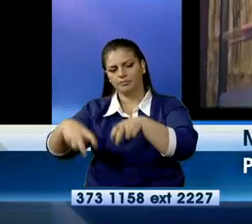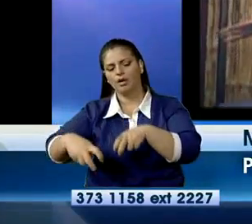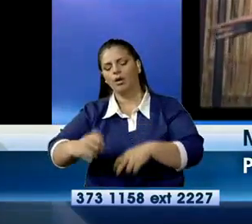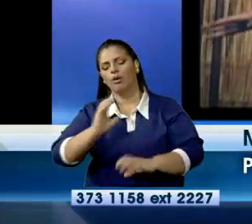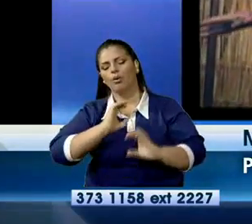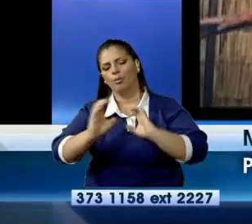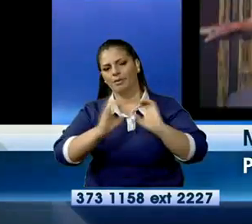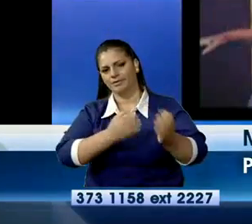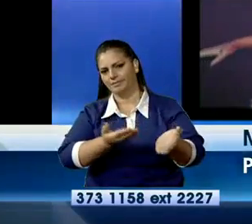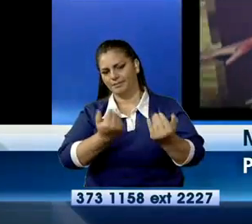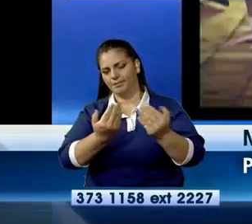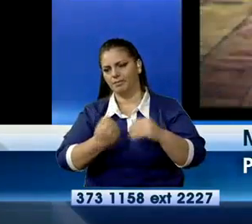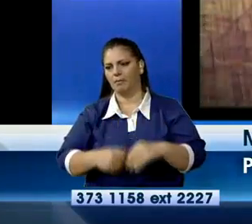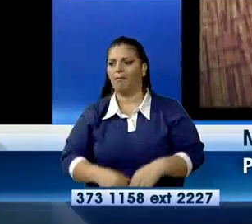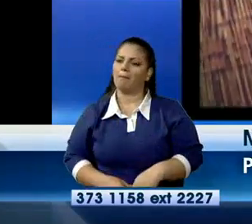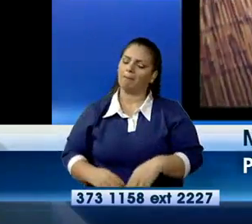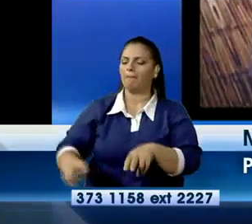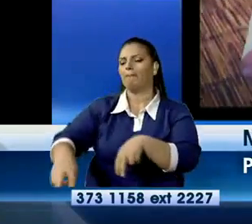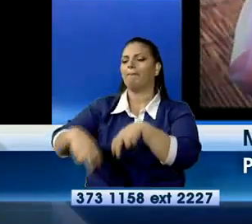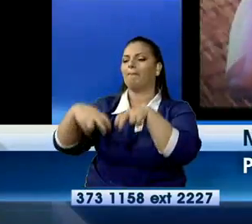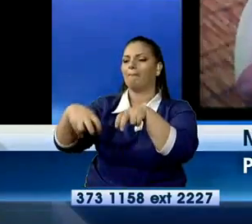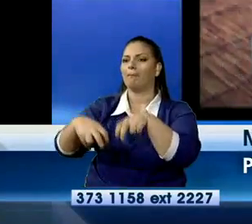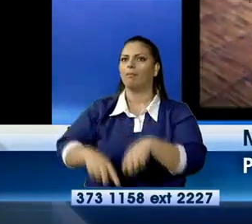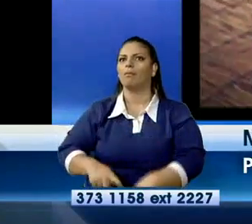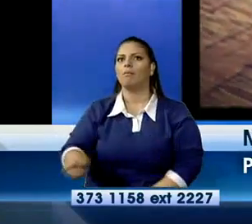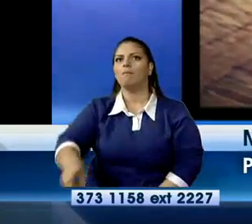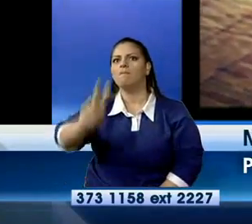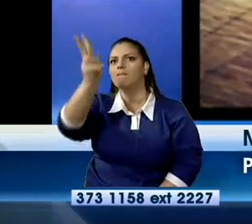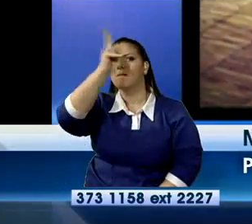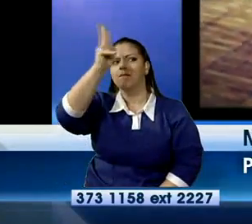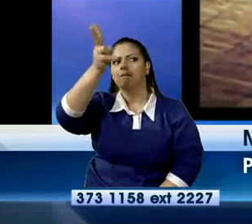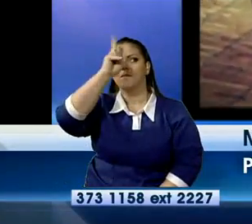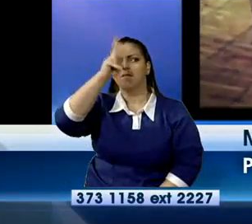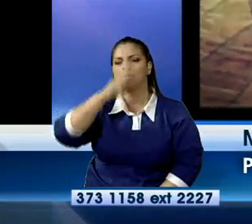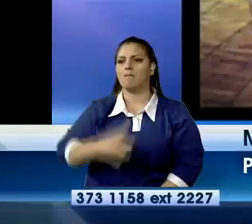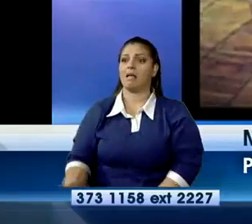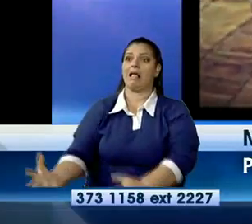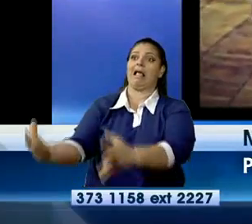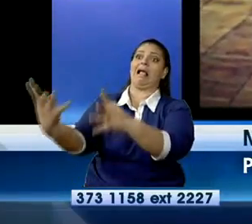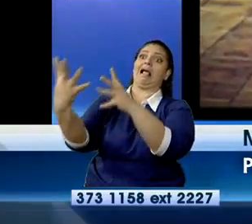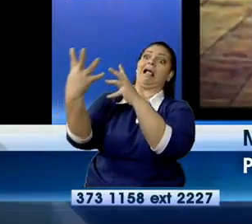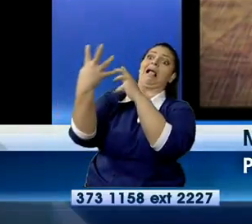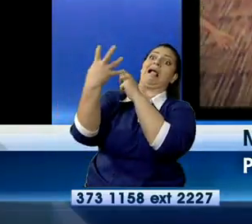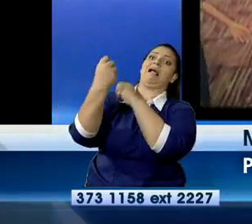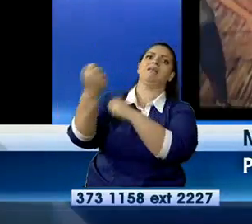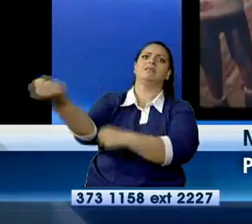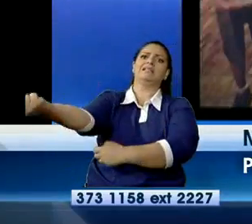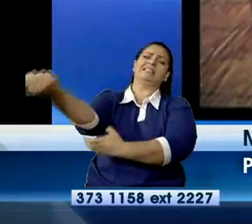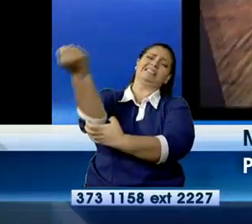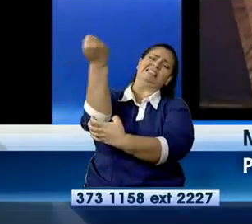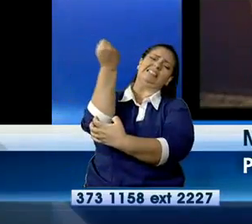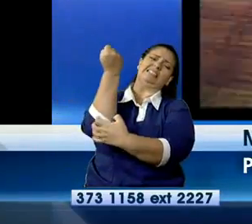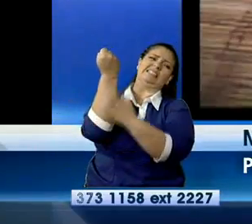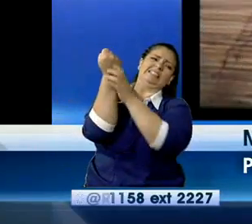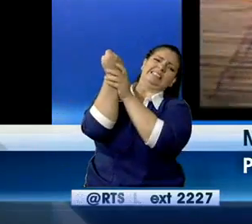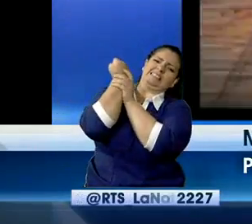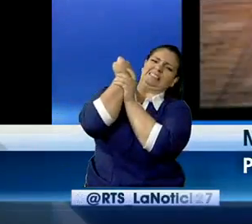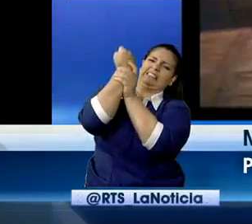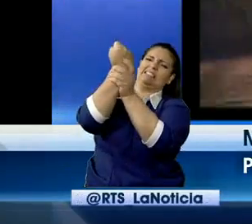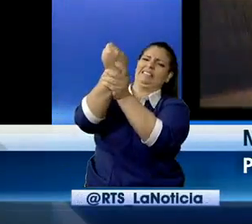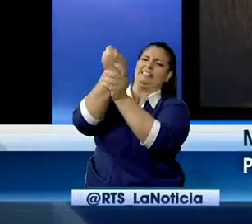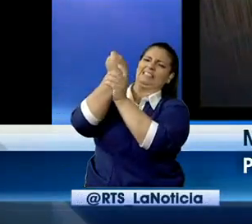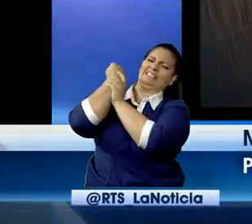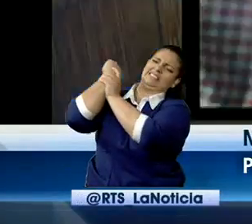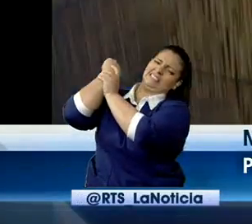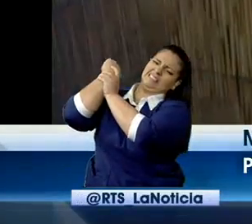que la vi. Ahí ella ya se le va encima y logra cogerle con las dos manos la mano que él tenía el cuchillo. Y igual él se le zafó y le metió las otras